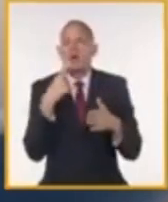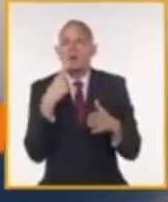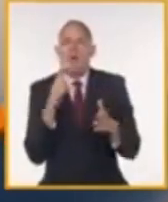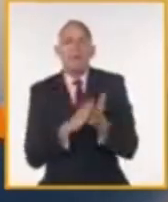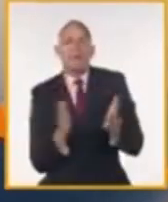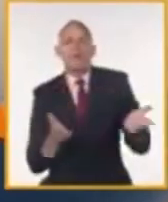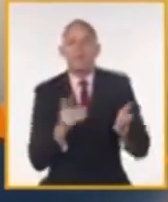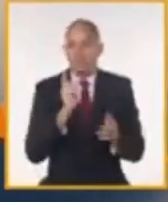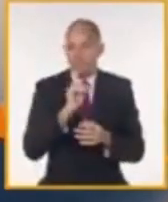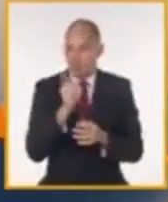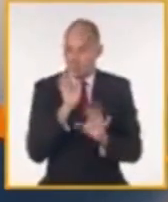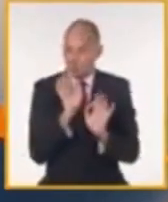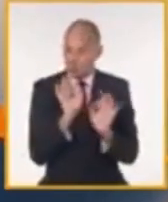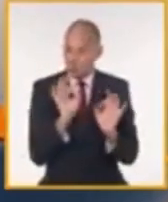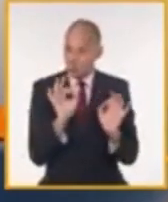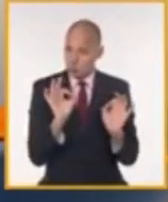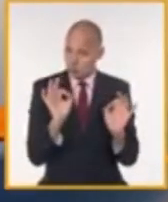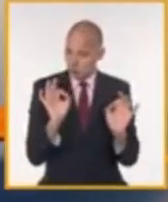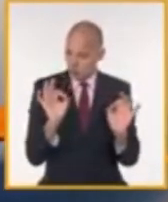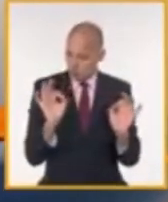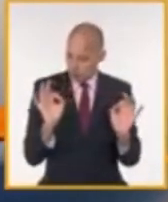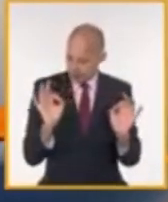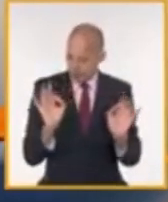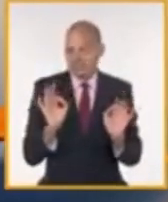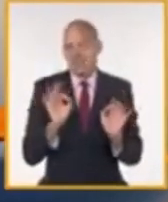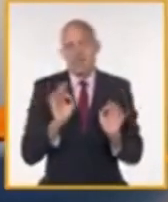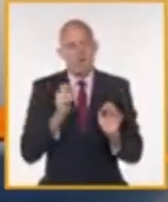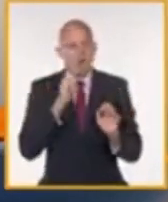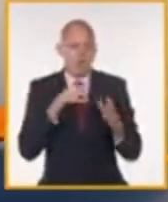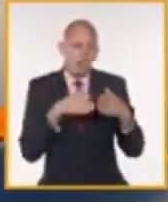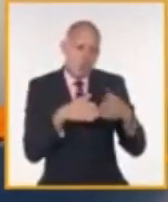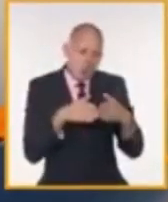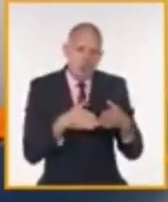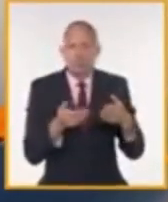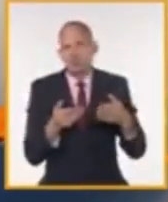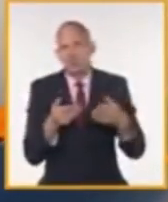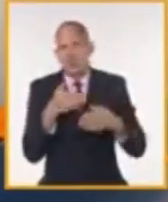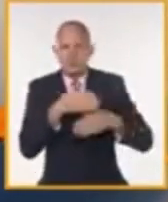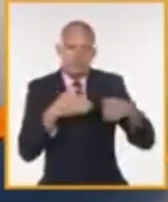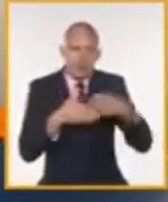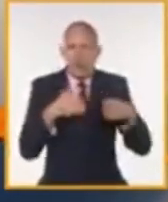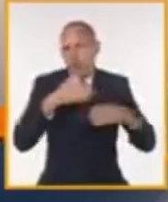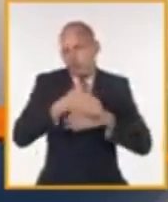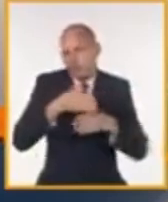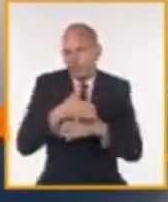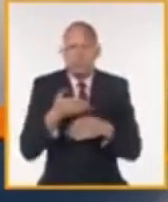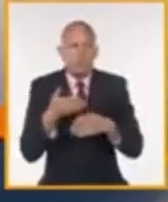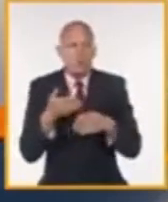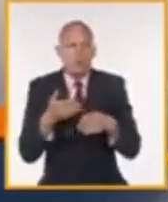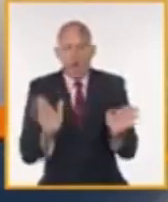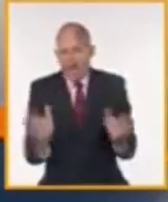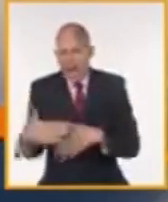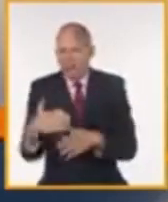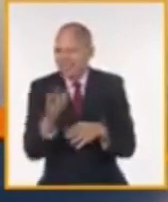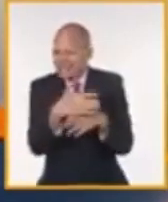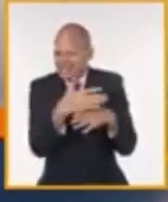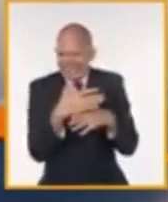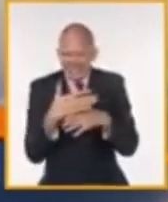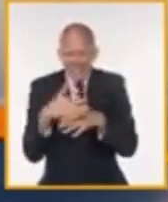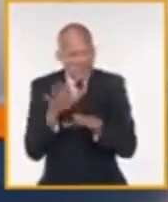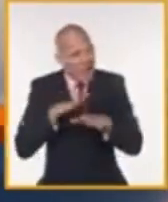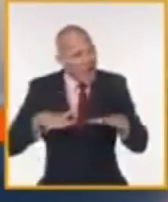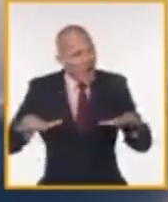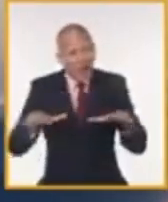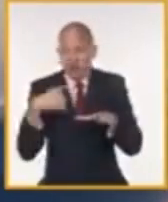no solo en la construcción de embarcaciones, sí, todo lo que nosotros hacemos, construcción de botes, reparaciones, construcción de cajas de alevines, cualquier producción que nosotros hacemos, tenemos un